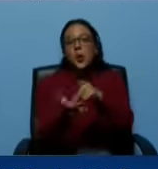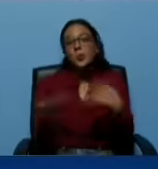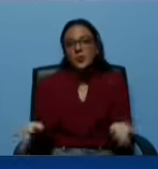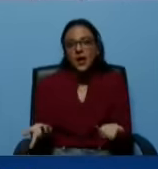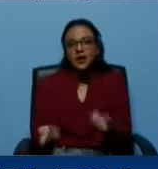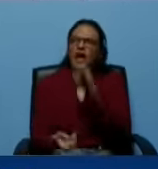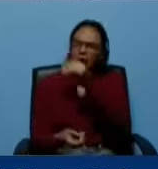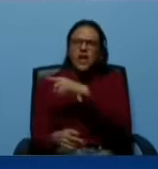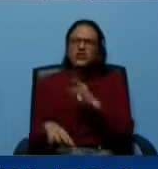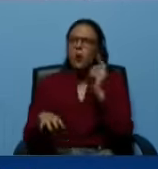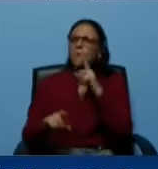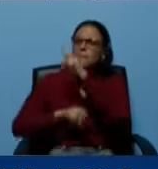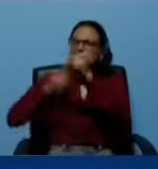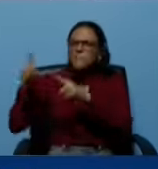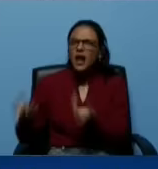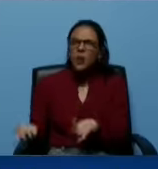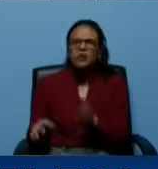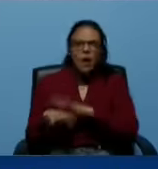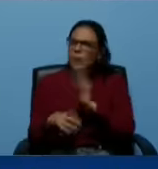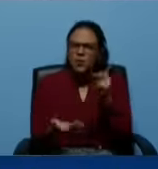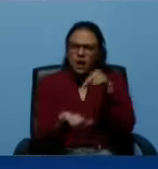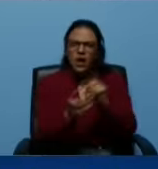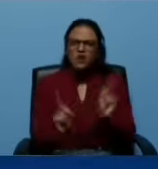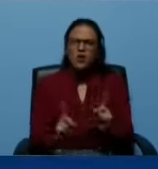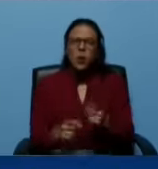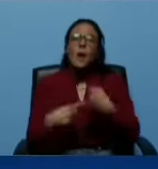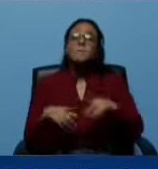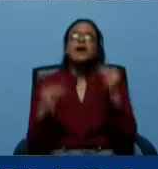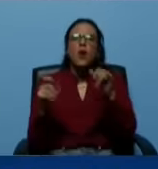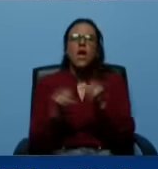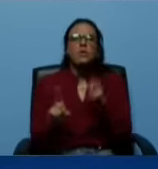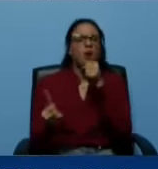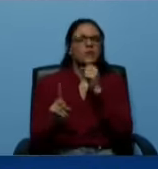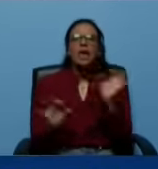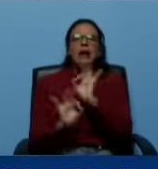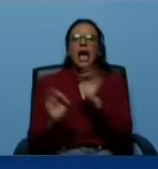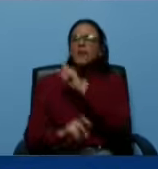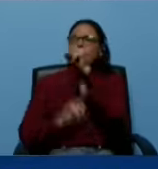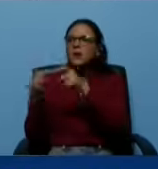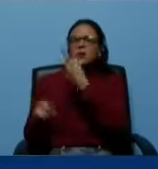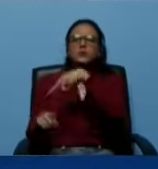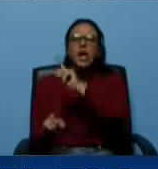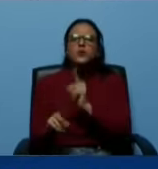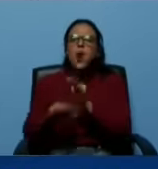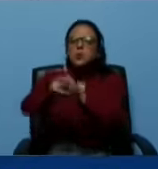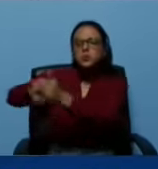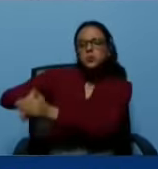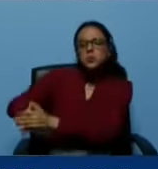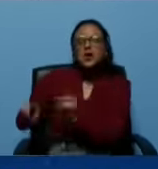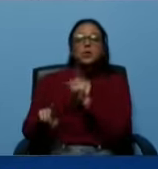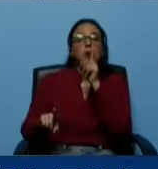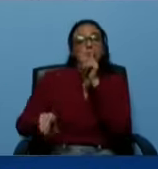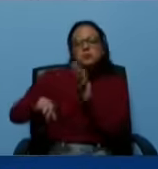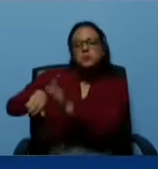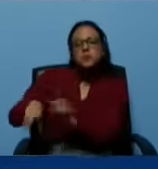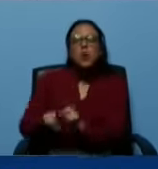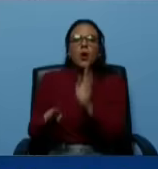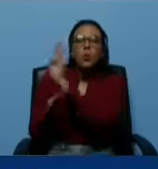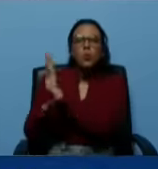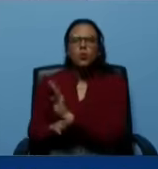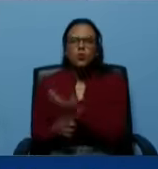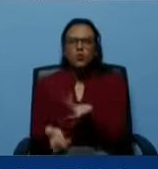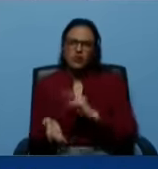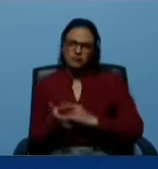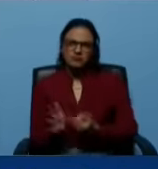hay que preguntarle eso. Lo que pasa es que hay cierto periodismo que no le pregunta nada de eso a ellos. Son muy complacientes. Muy, muy